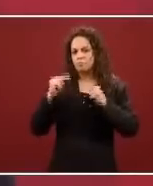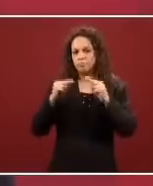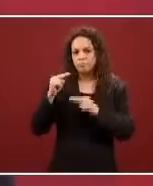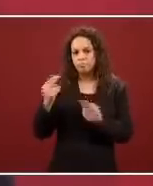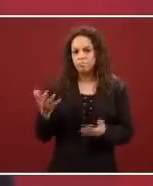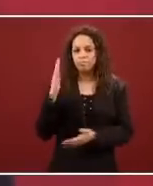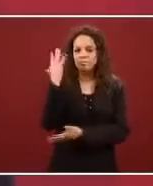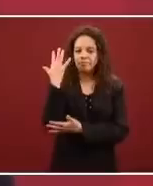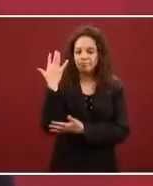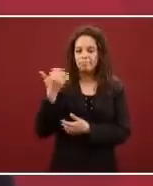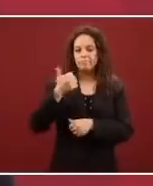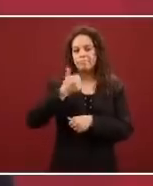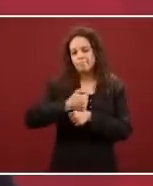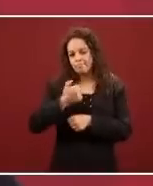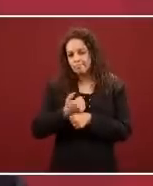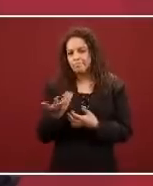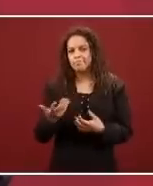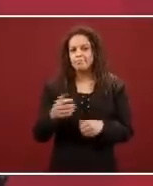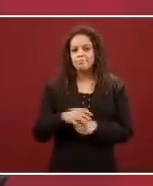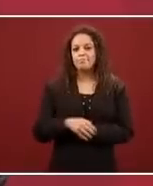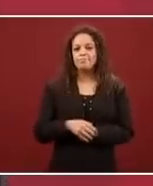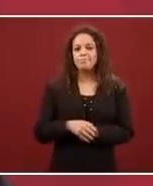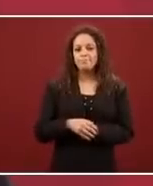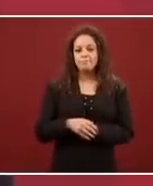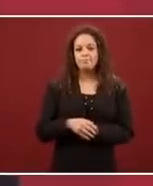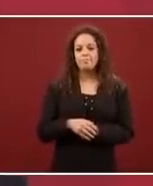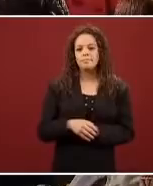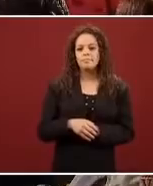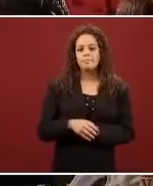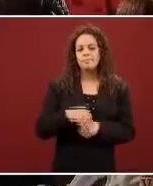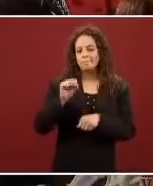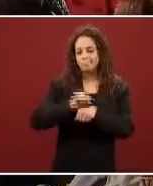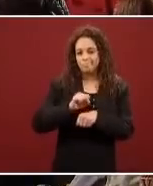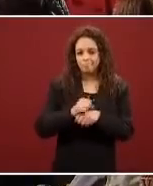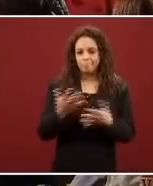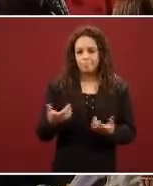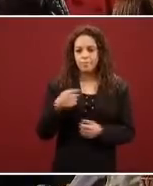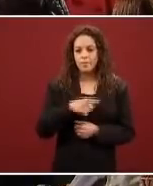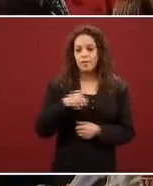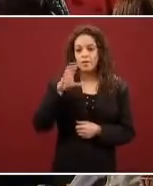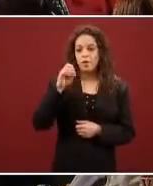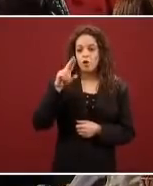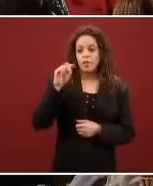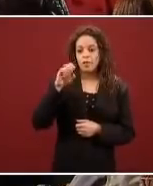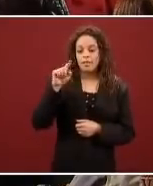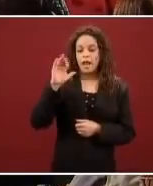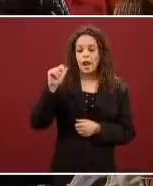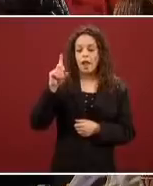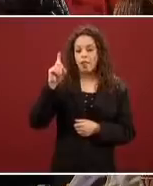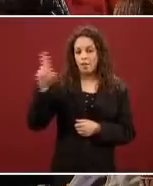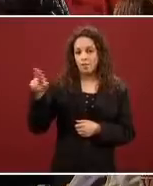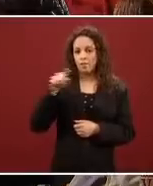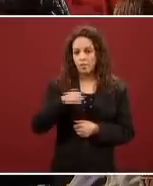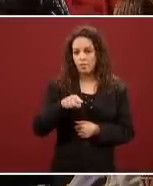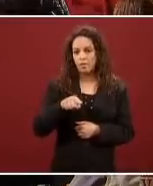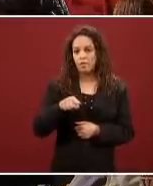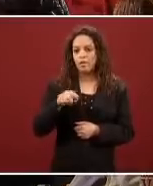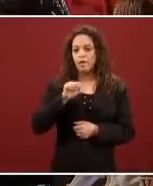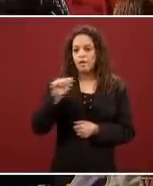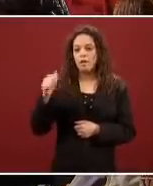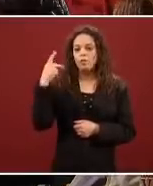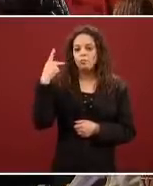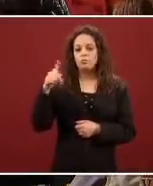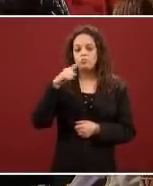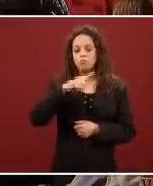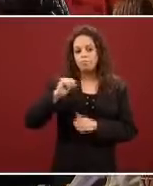parte de esta jornada nacional. El día de hoy está con nosotros el doctor Ricardo Cortés Alcalá, director general de Promoción de la Salud, y